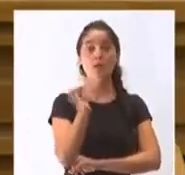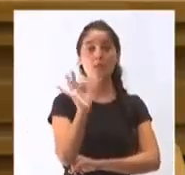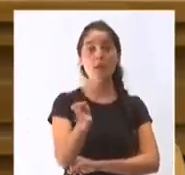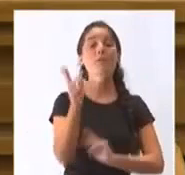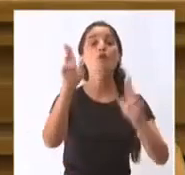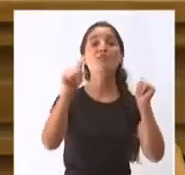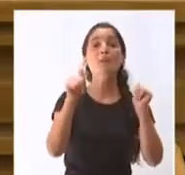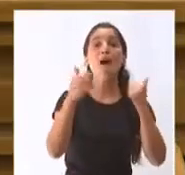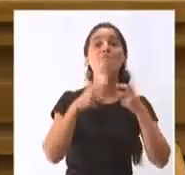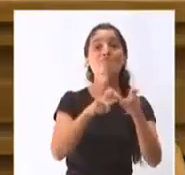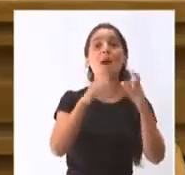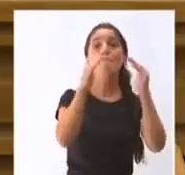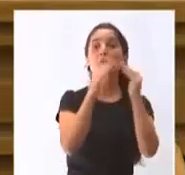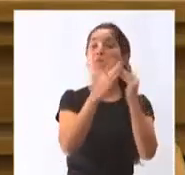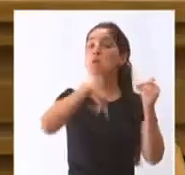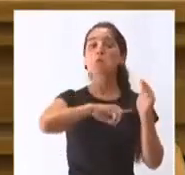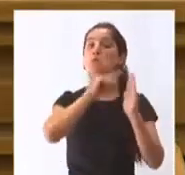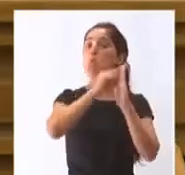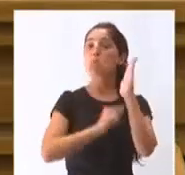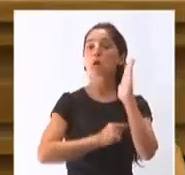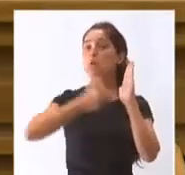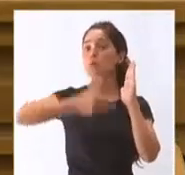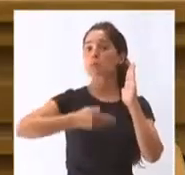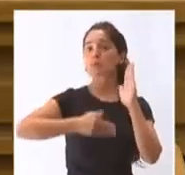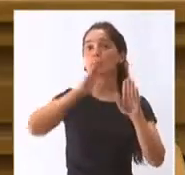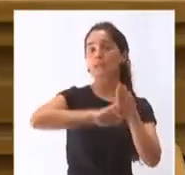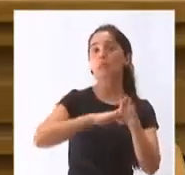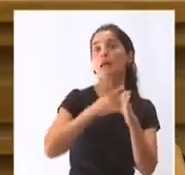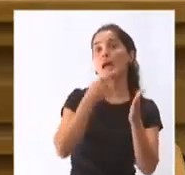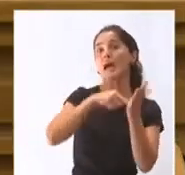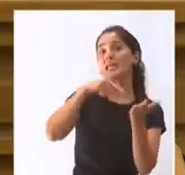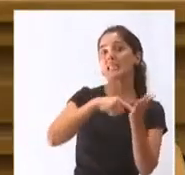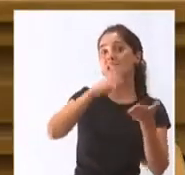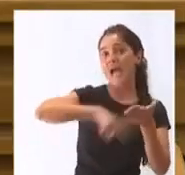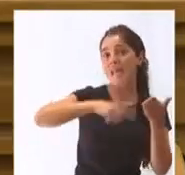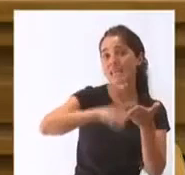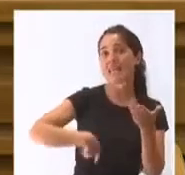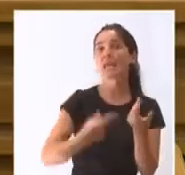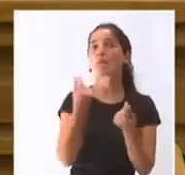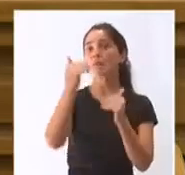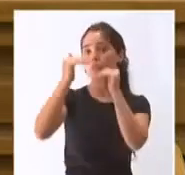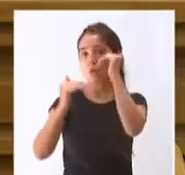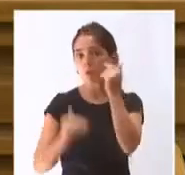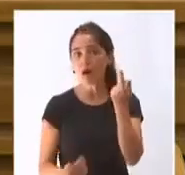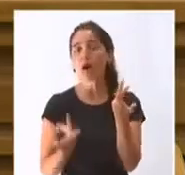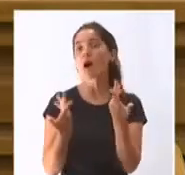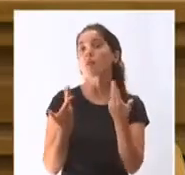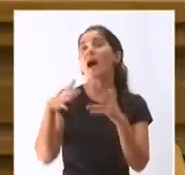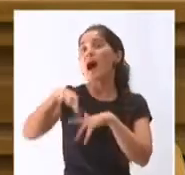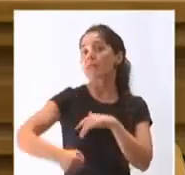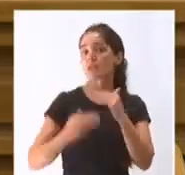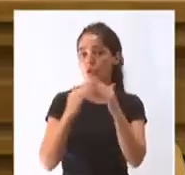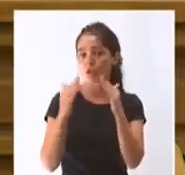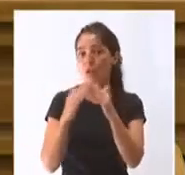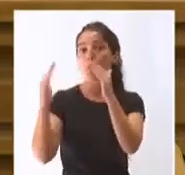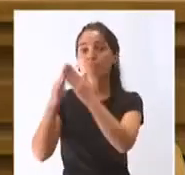de tasa de alquiler de bajada de los precios de adquisición de vivienda de vivienda disponibles a tenemos muchos datos